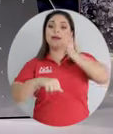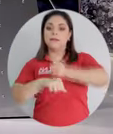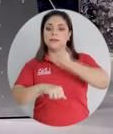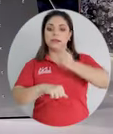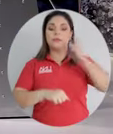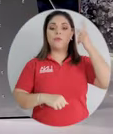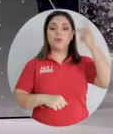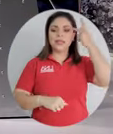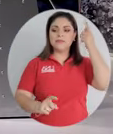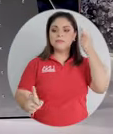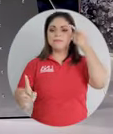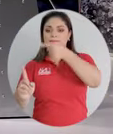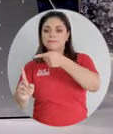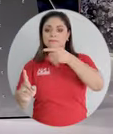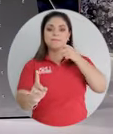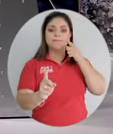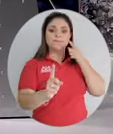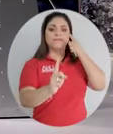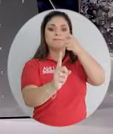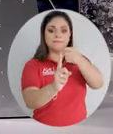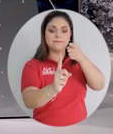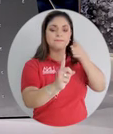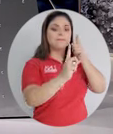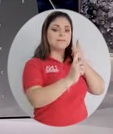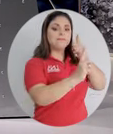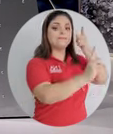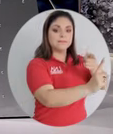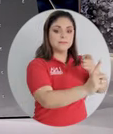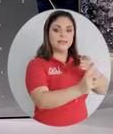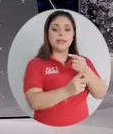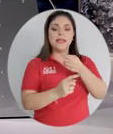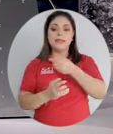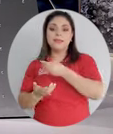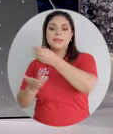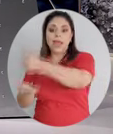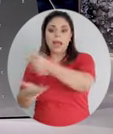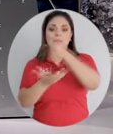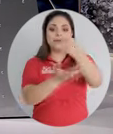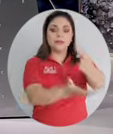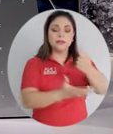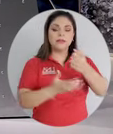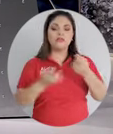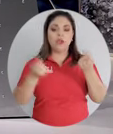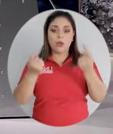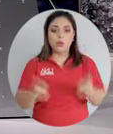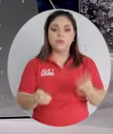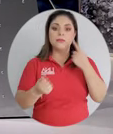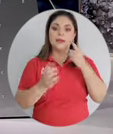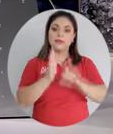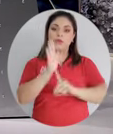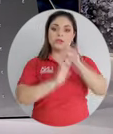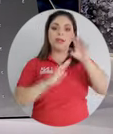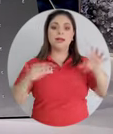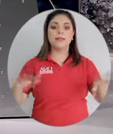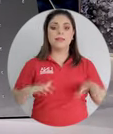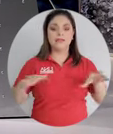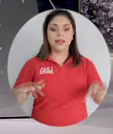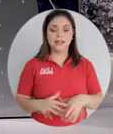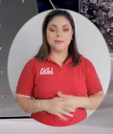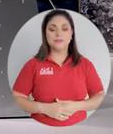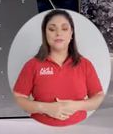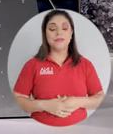y regional y establecer políticas muy precisas de asignación, digamos, de recursos para poder desarrollar